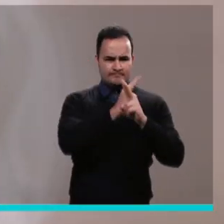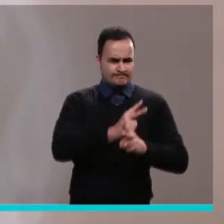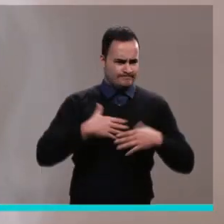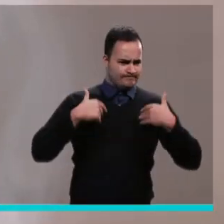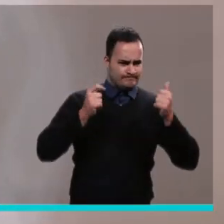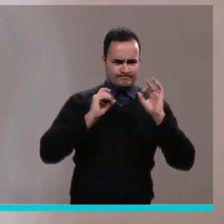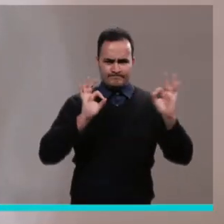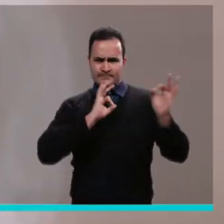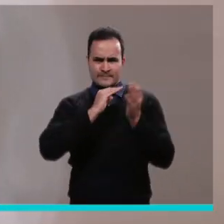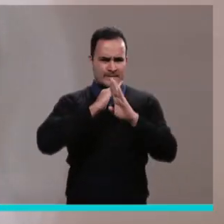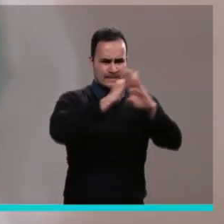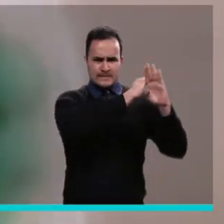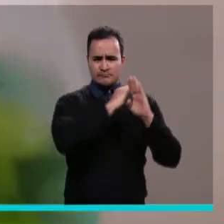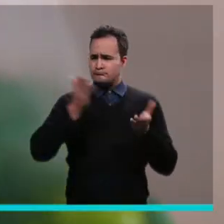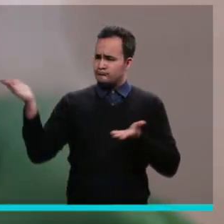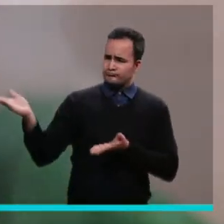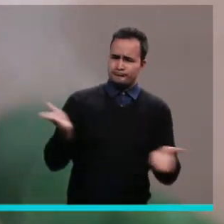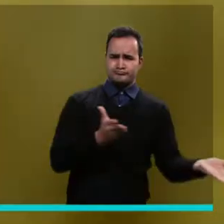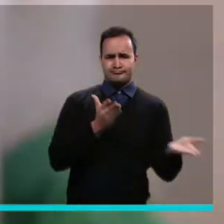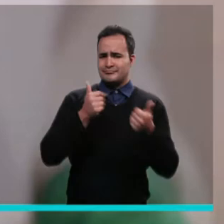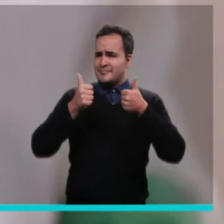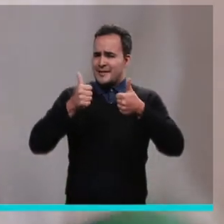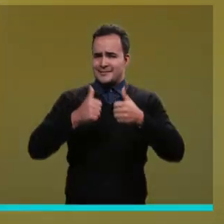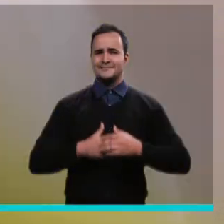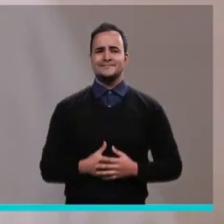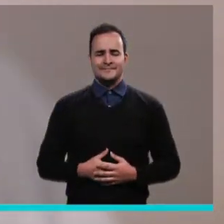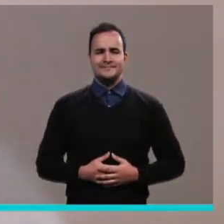y pueden venir tranquilamente.